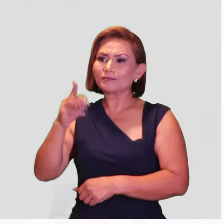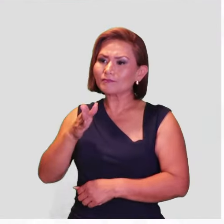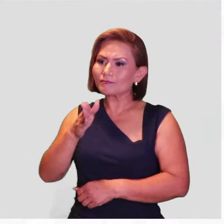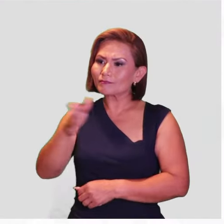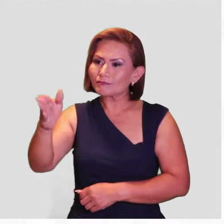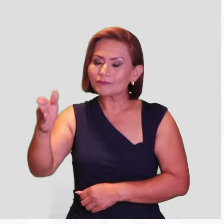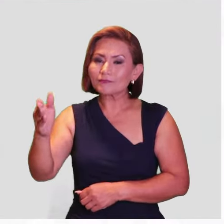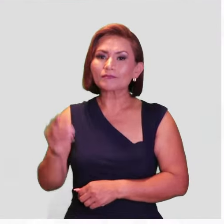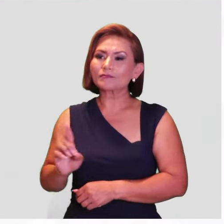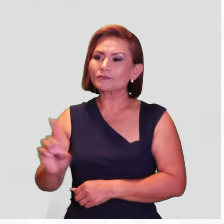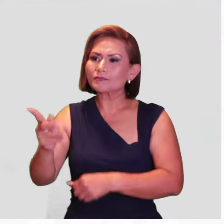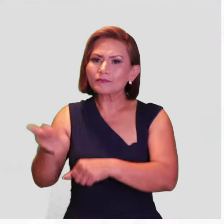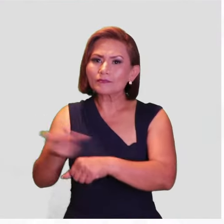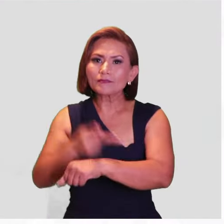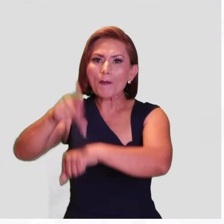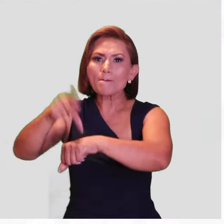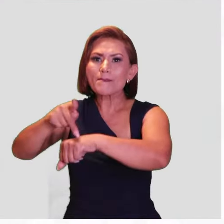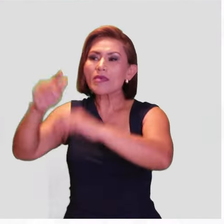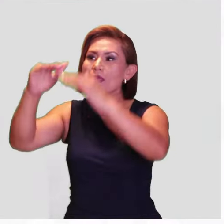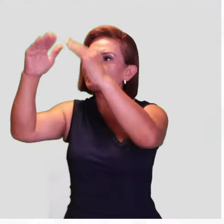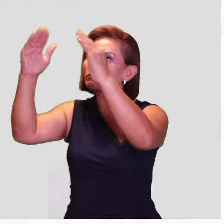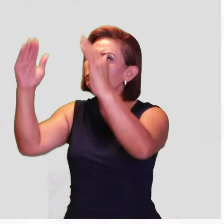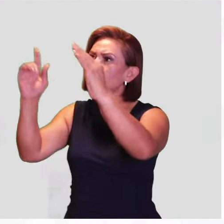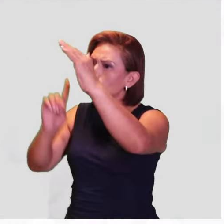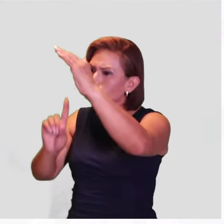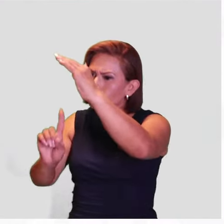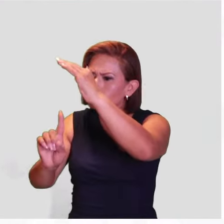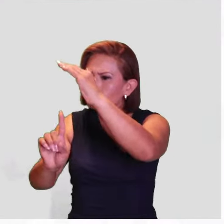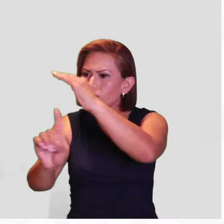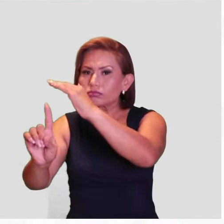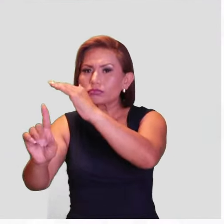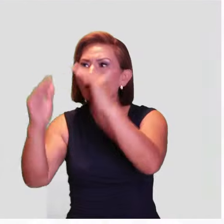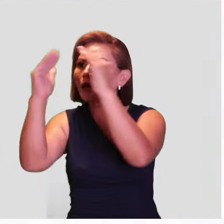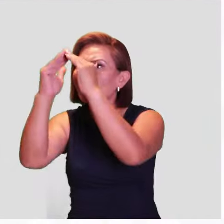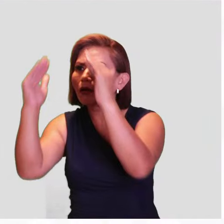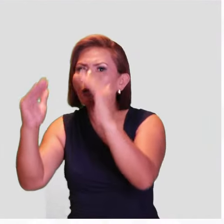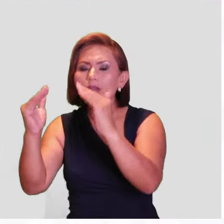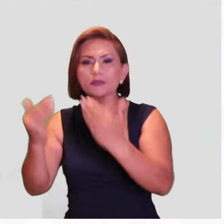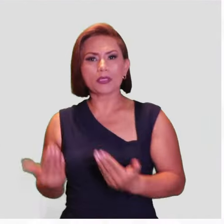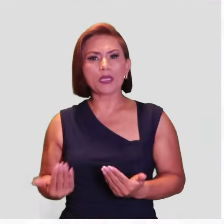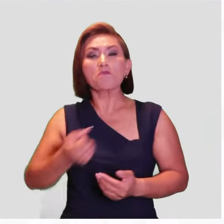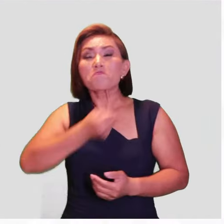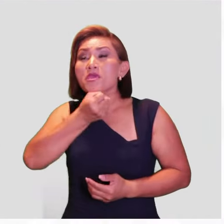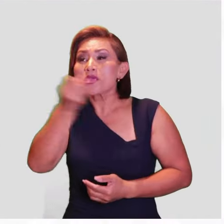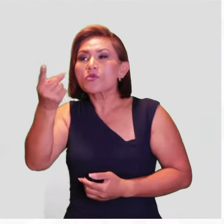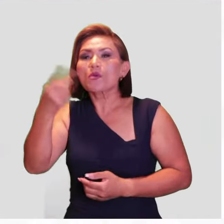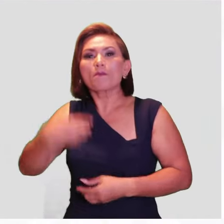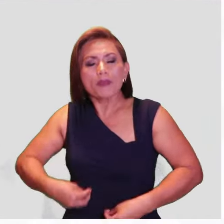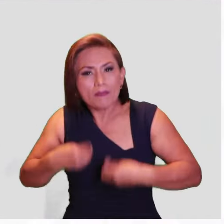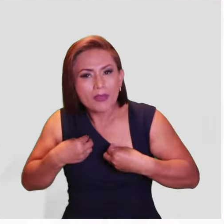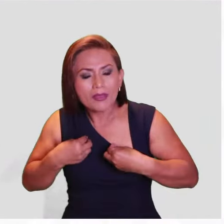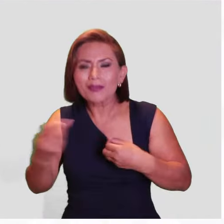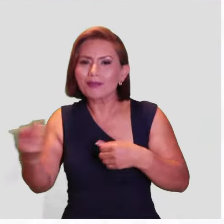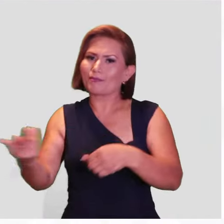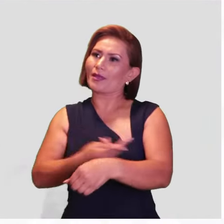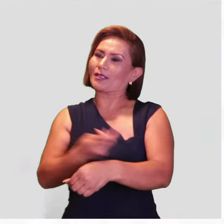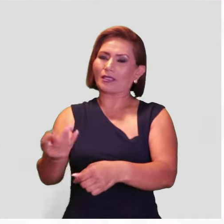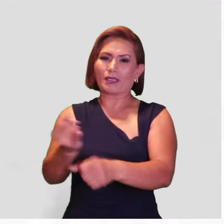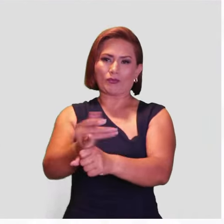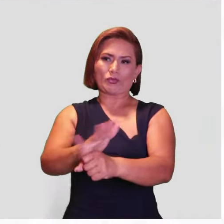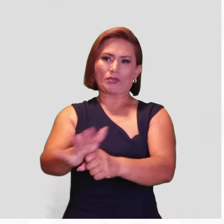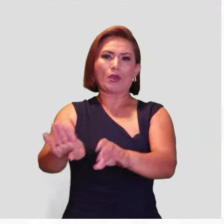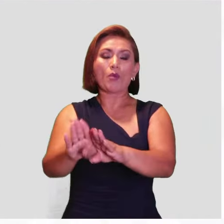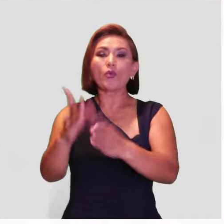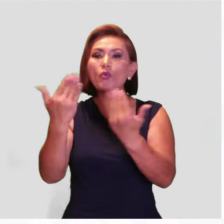No puede ser que en la actualidad esté viviendo gente en esa situación, sin servicios. Gracias, candidata Miriam Gómez